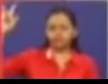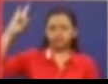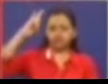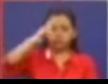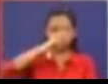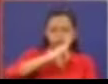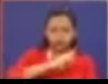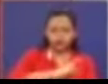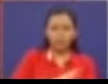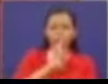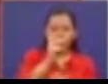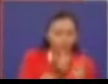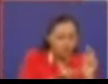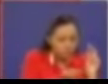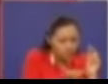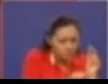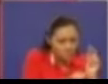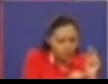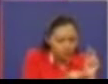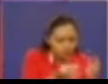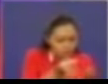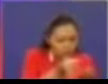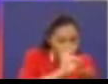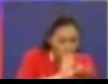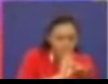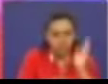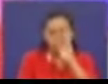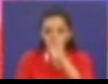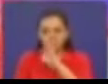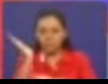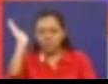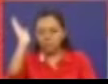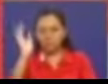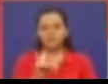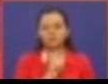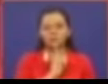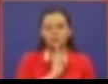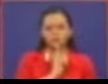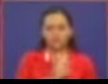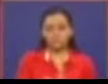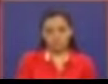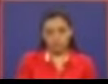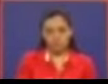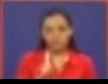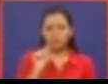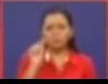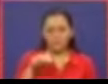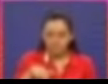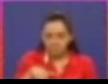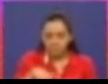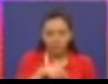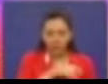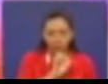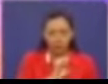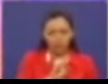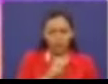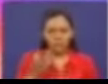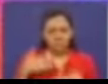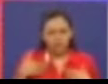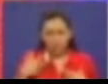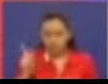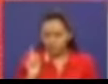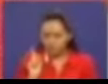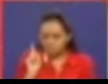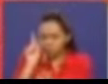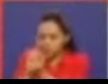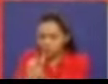a recoger muestras ahí en la reserva de Colonso, en nuestra selva amazónica. Ustedes tienen que caminar 300 metros. Es una inmensa